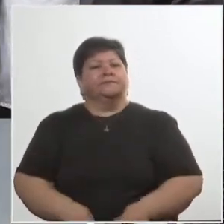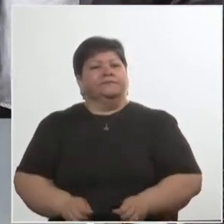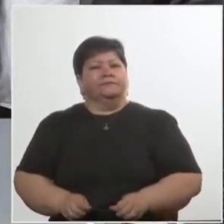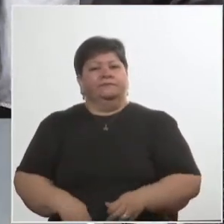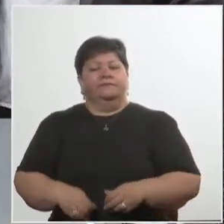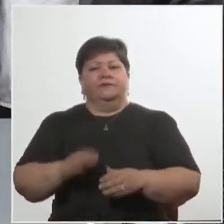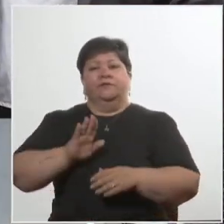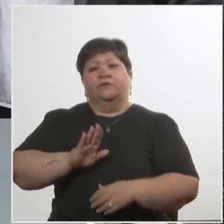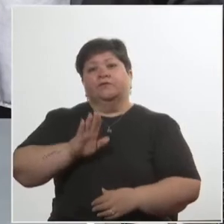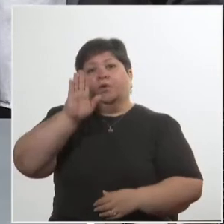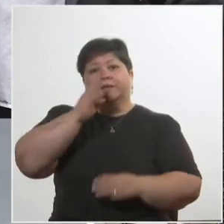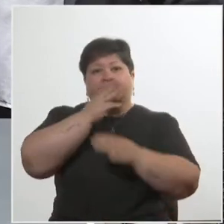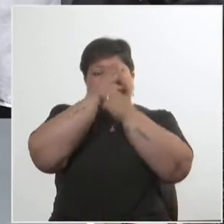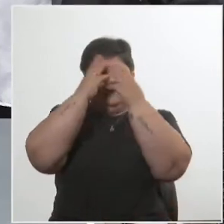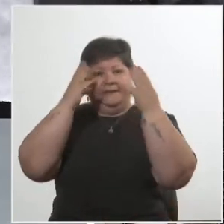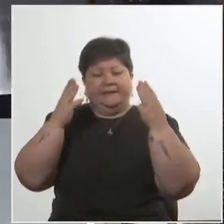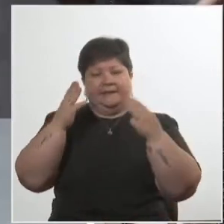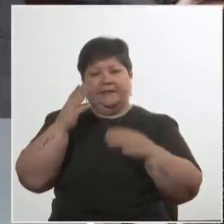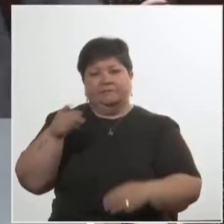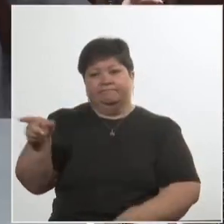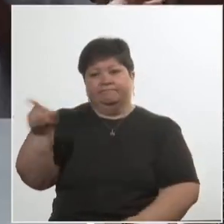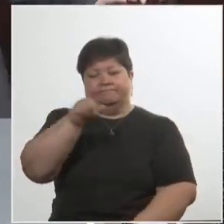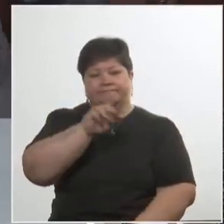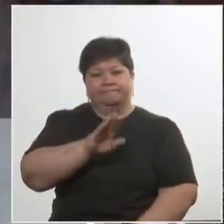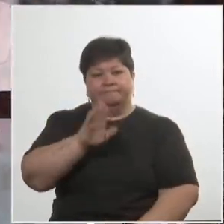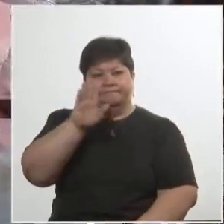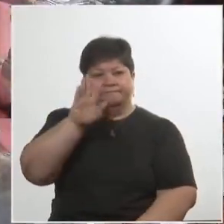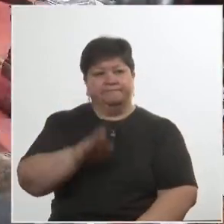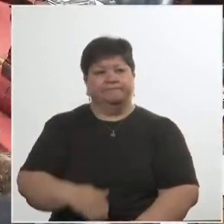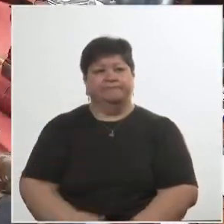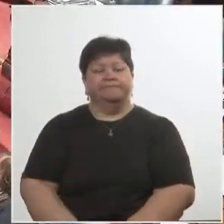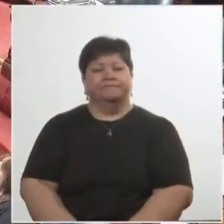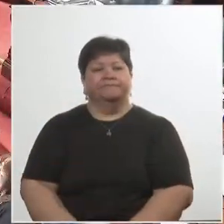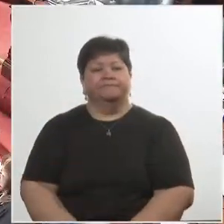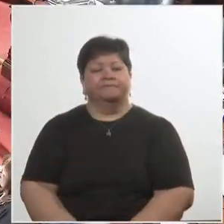votarlo en general por la afirmativa sírvancen expresar